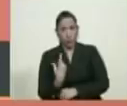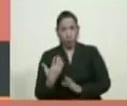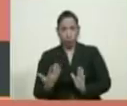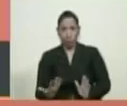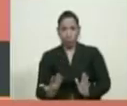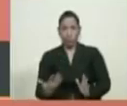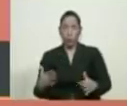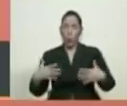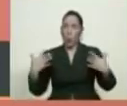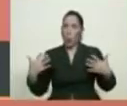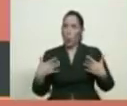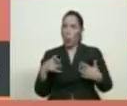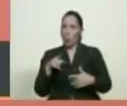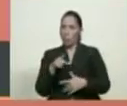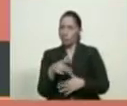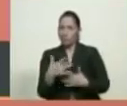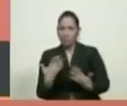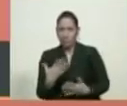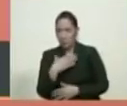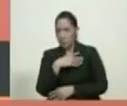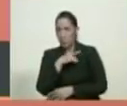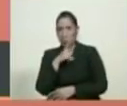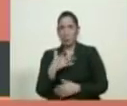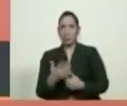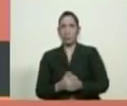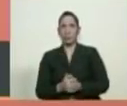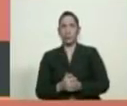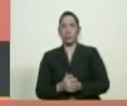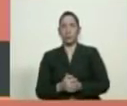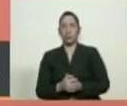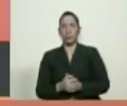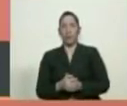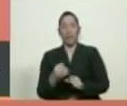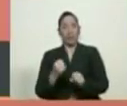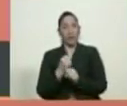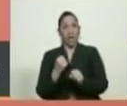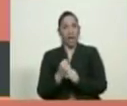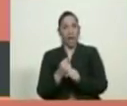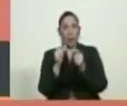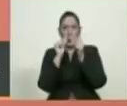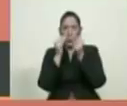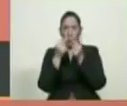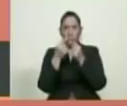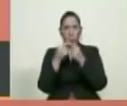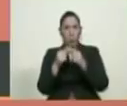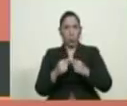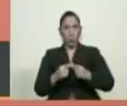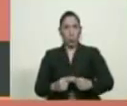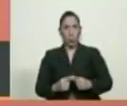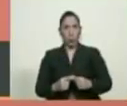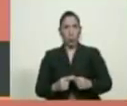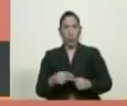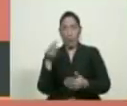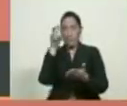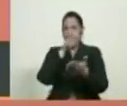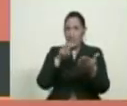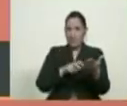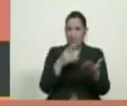eso, cuando van a trabajar la llamada estructura de costos, cuesta más caro una pizza en Caracas que en Nueva